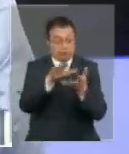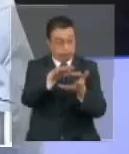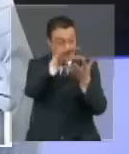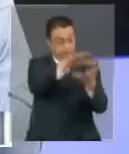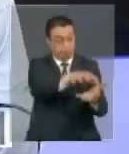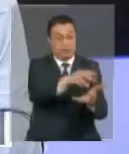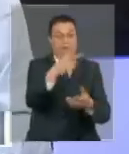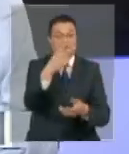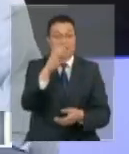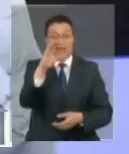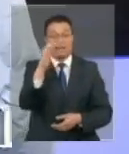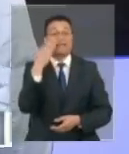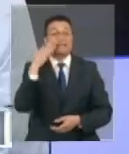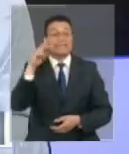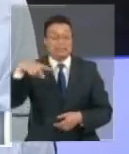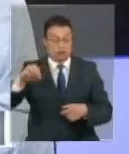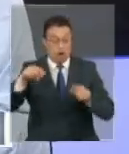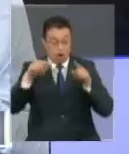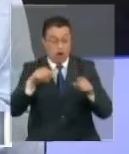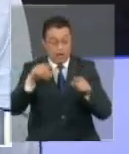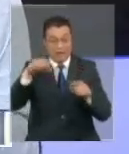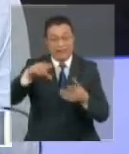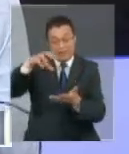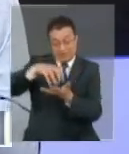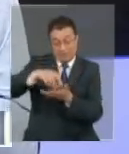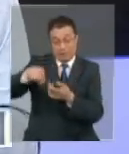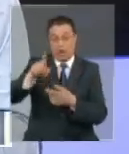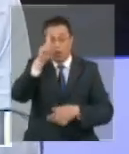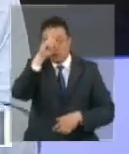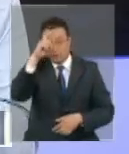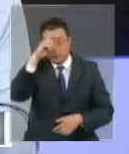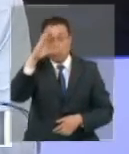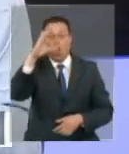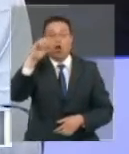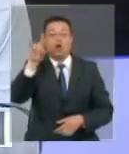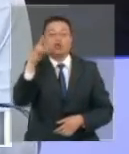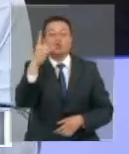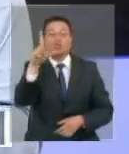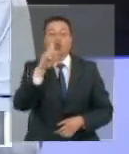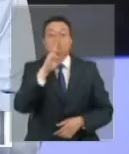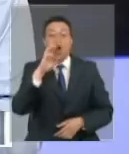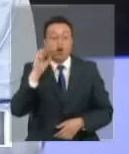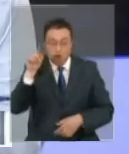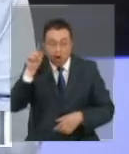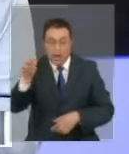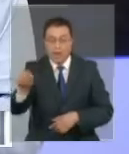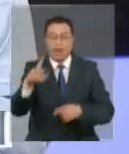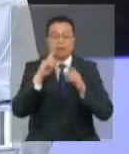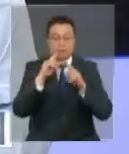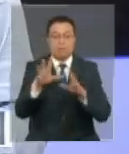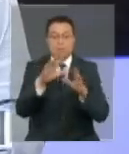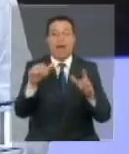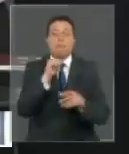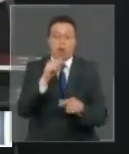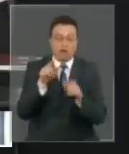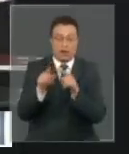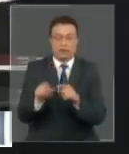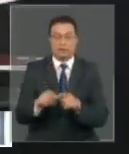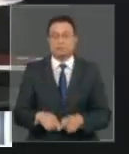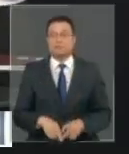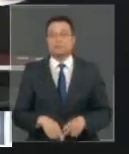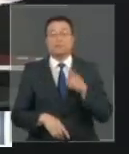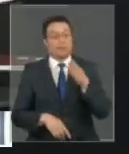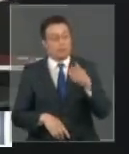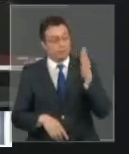disposición de los vecinos que se atienden en nuestros consultorios, que además coinciden con ser los vecinos que tienen más necesidad.